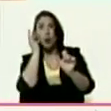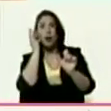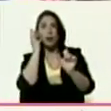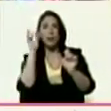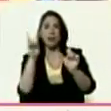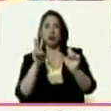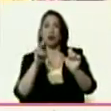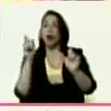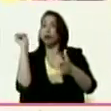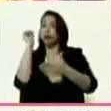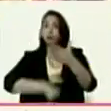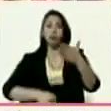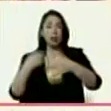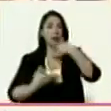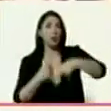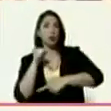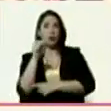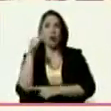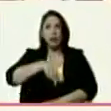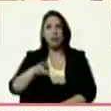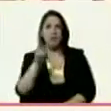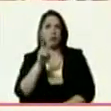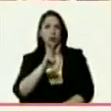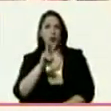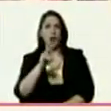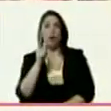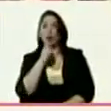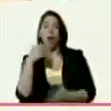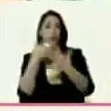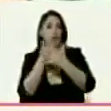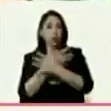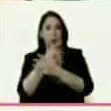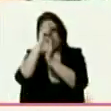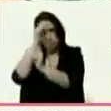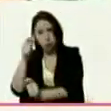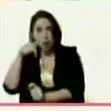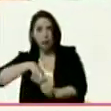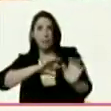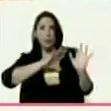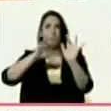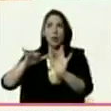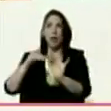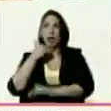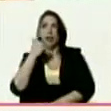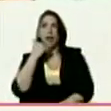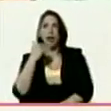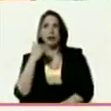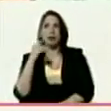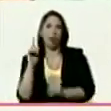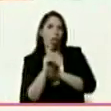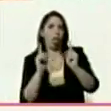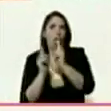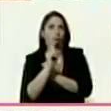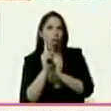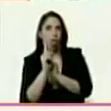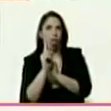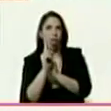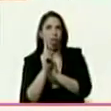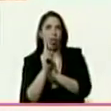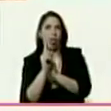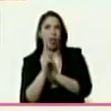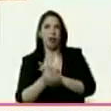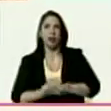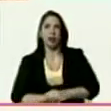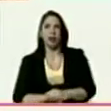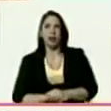tendríamos revolución aquí en Venezuela, no tengo ninguna duda. De ahí el reconocimiento. Hoy, venir a esta marcha, yo vengo casi que coleado. Y vengo casi que